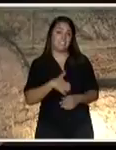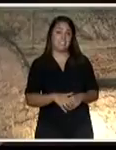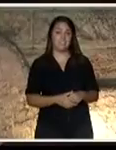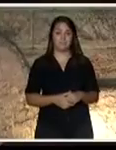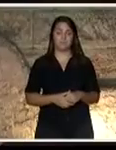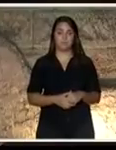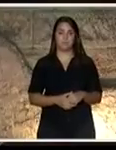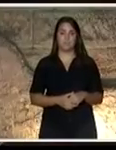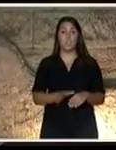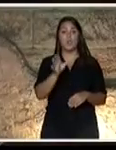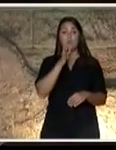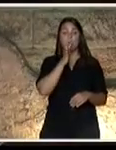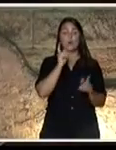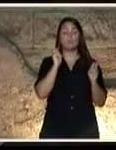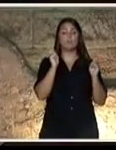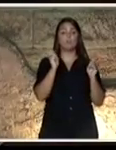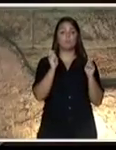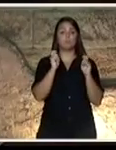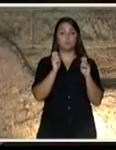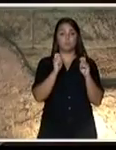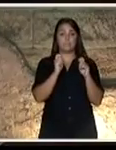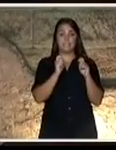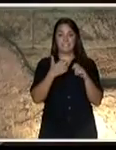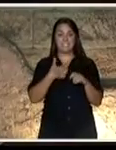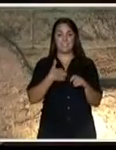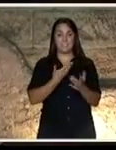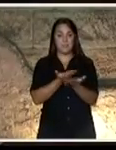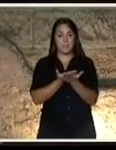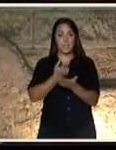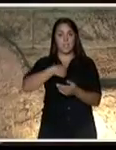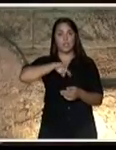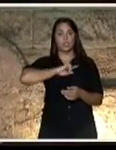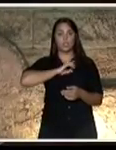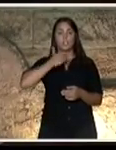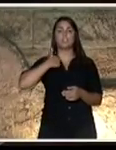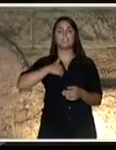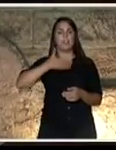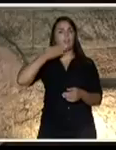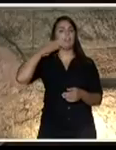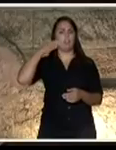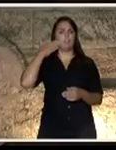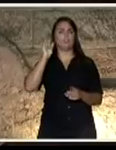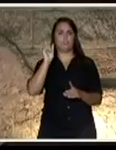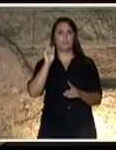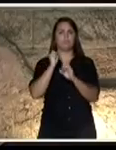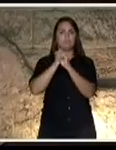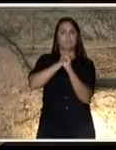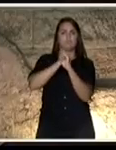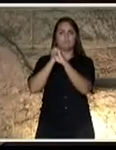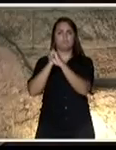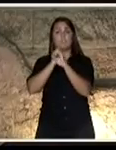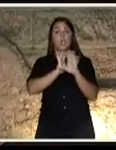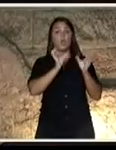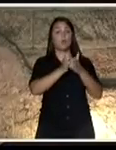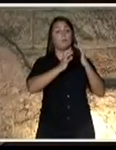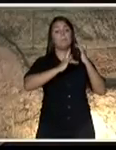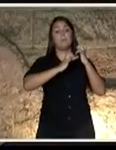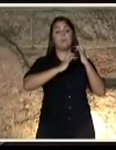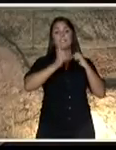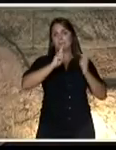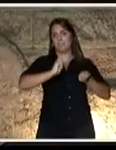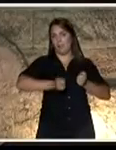Con los ritos y cánones que esta Sevilla pide, nosotros tenemos ya un paso digno. Van una banda de cornetas y